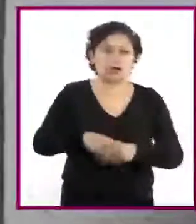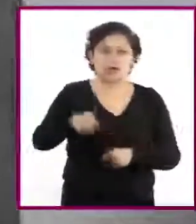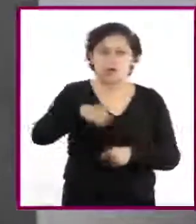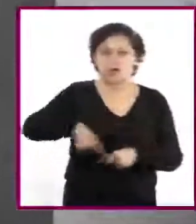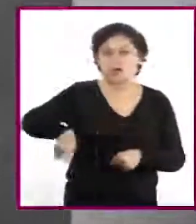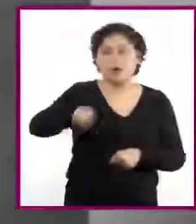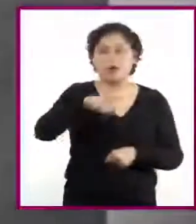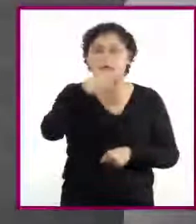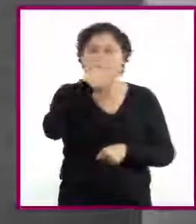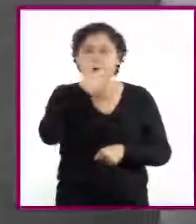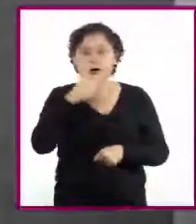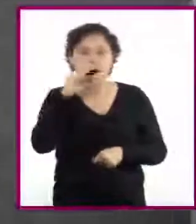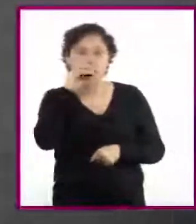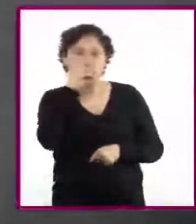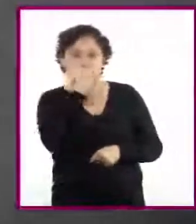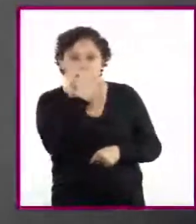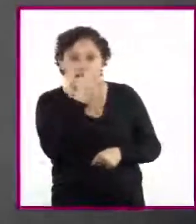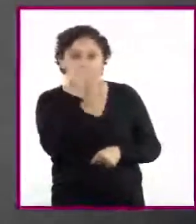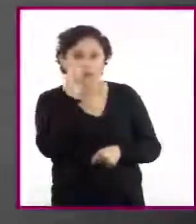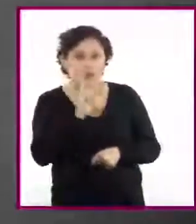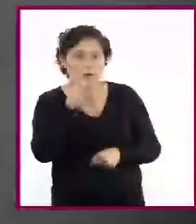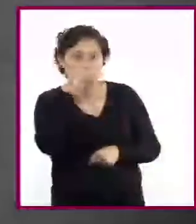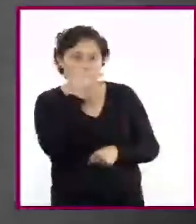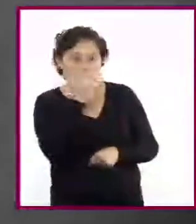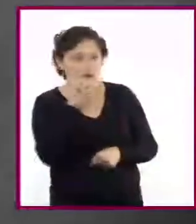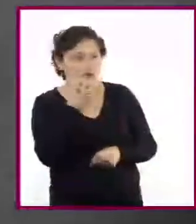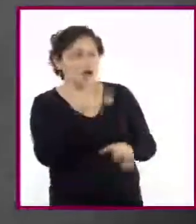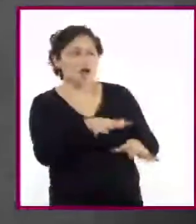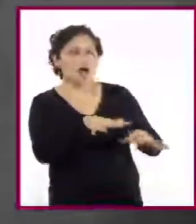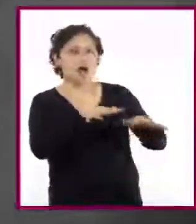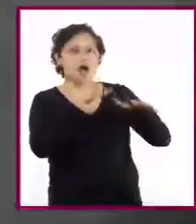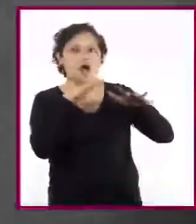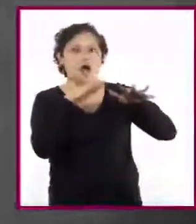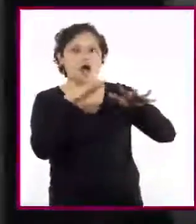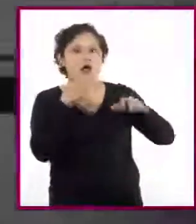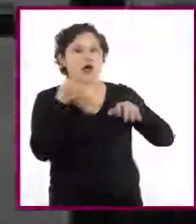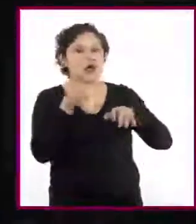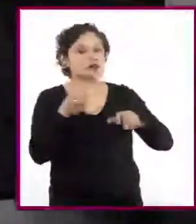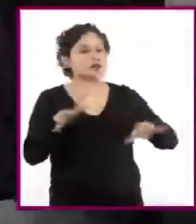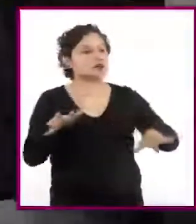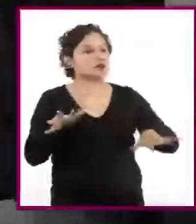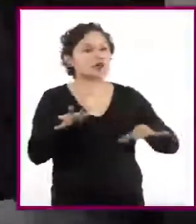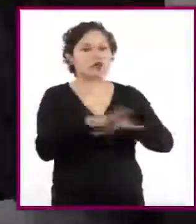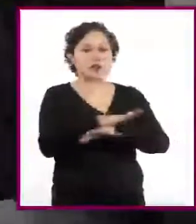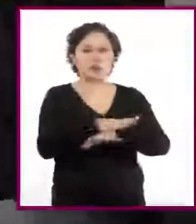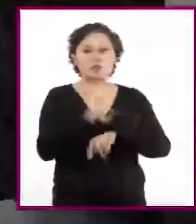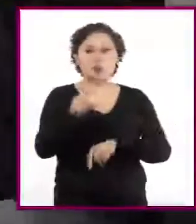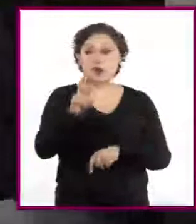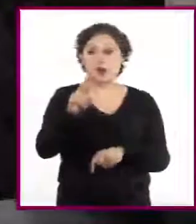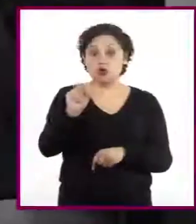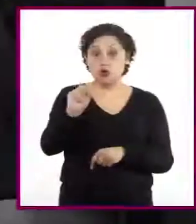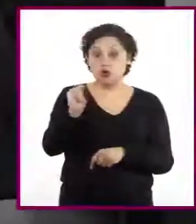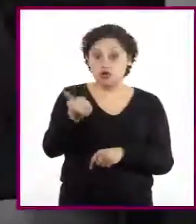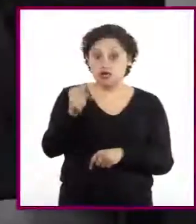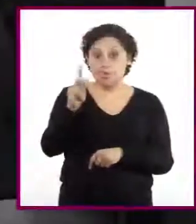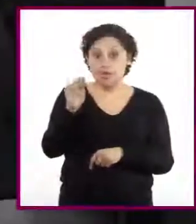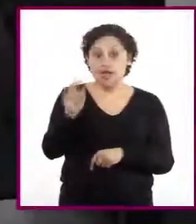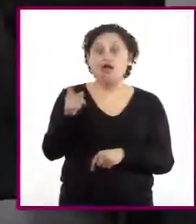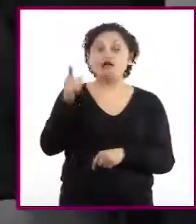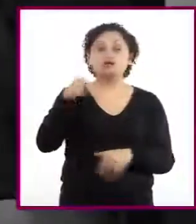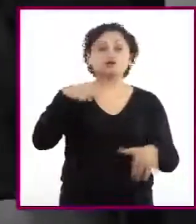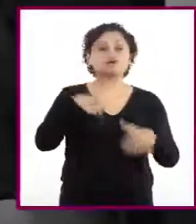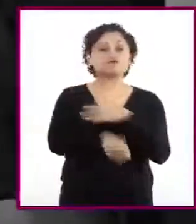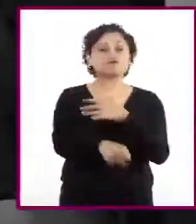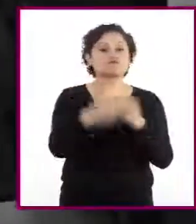los derechos civiles de la población negra que ya nada volvería a ser igual. Esa noche la pasó Rosa Parks en los calabozos